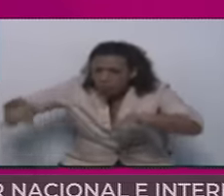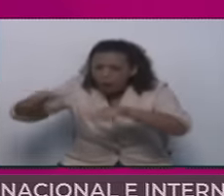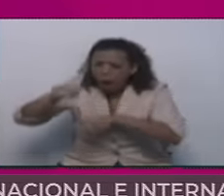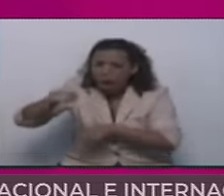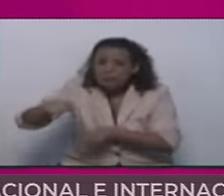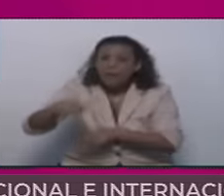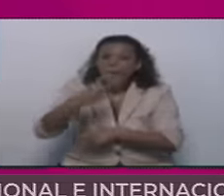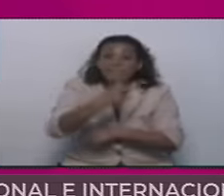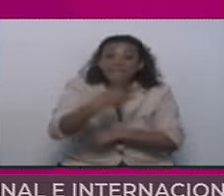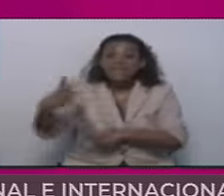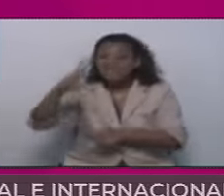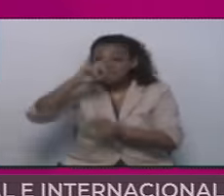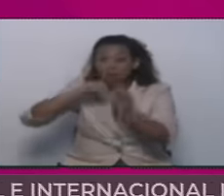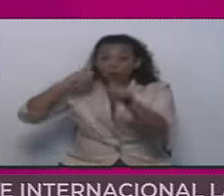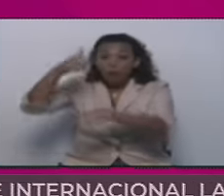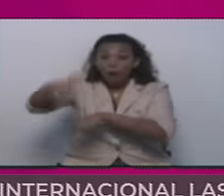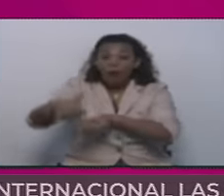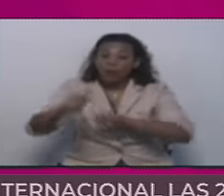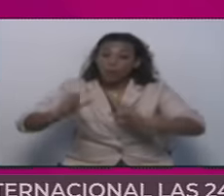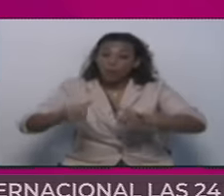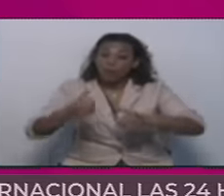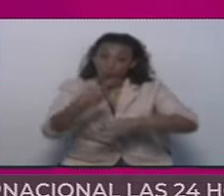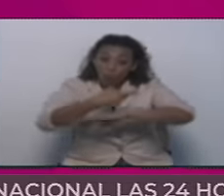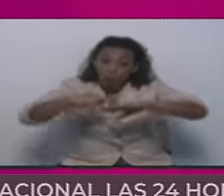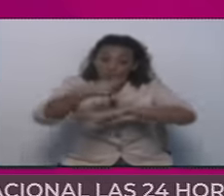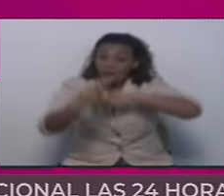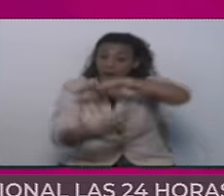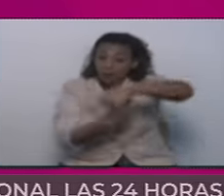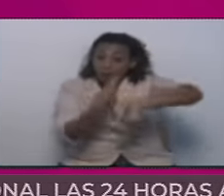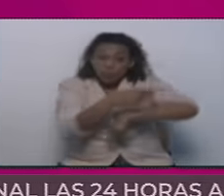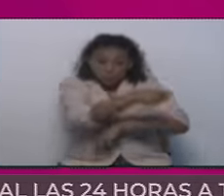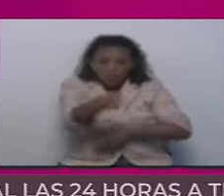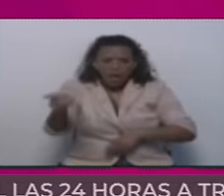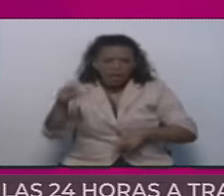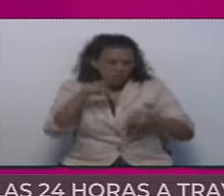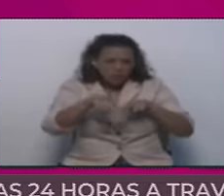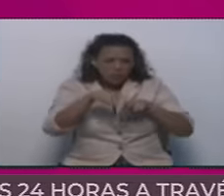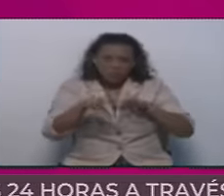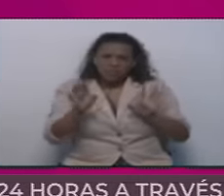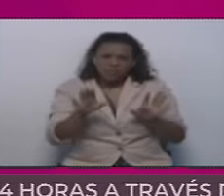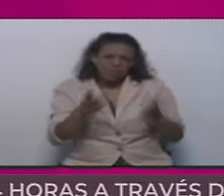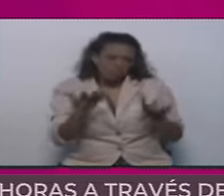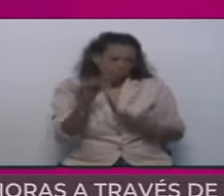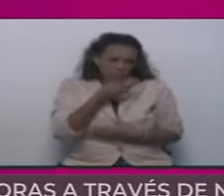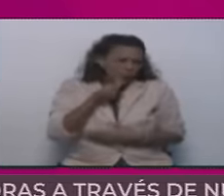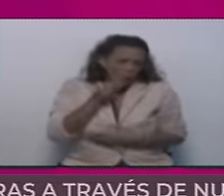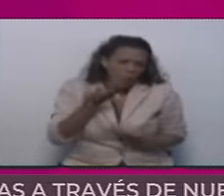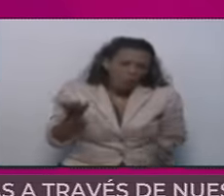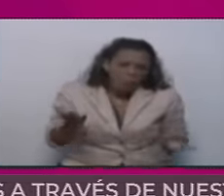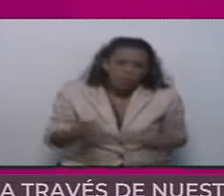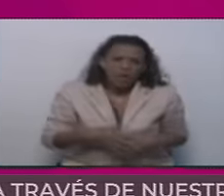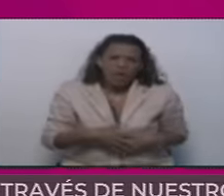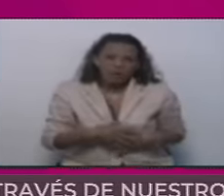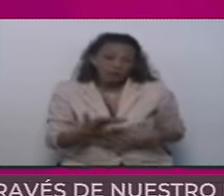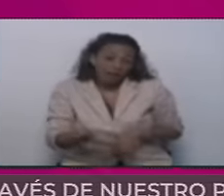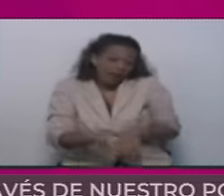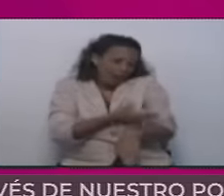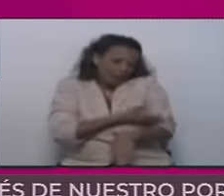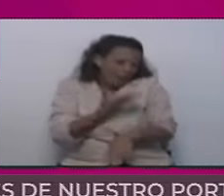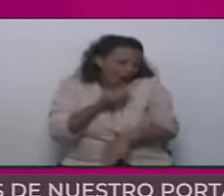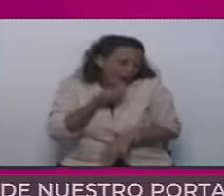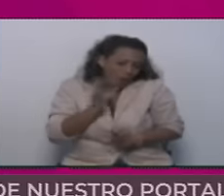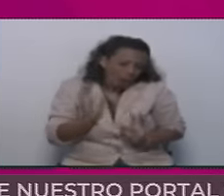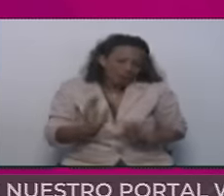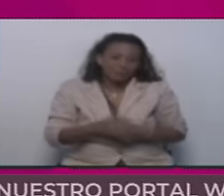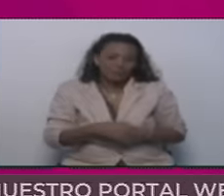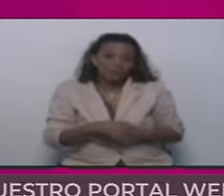Hace 25 años, cuando llegó la revolución, y muchos de ustedes eran unos niños, niñas, o estamos más jóvenes que ahora,